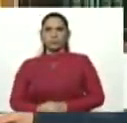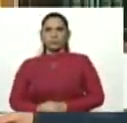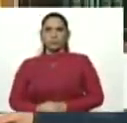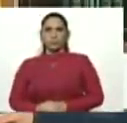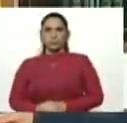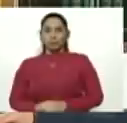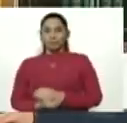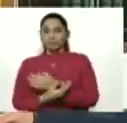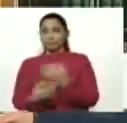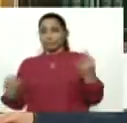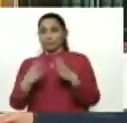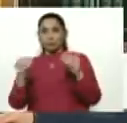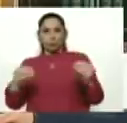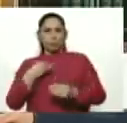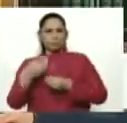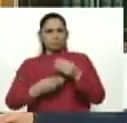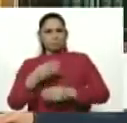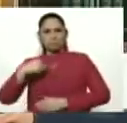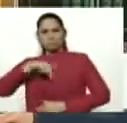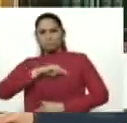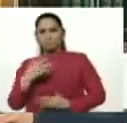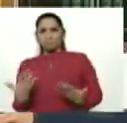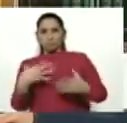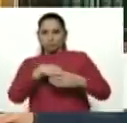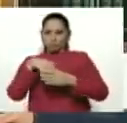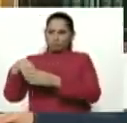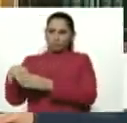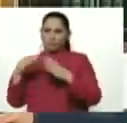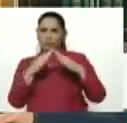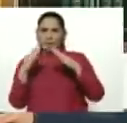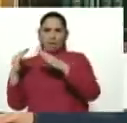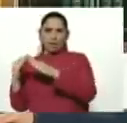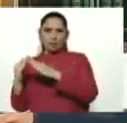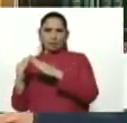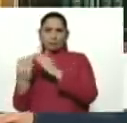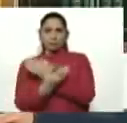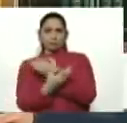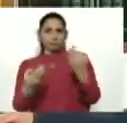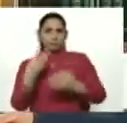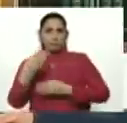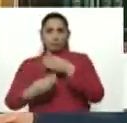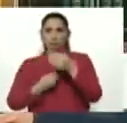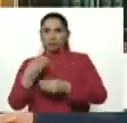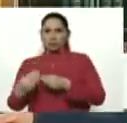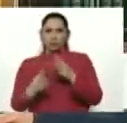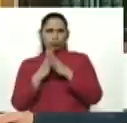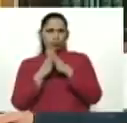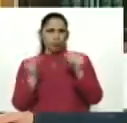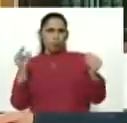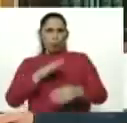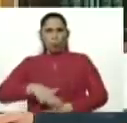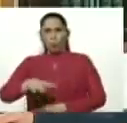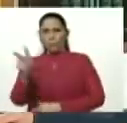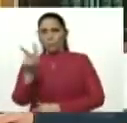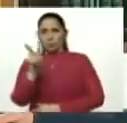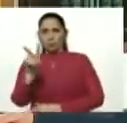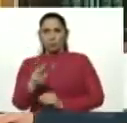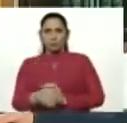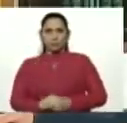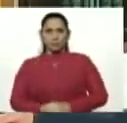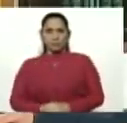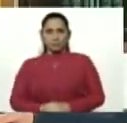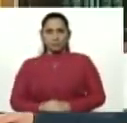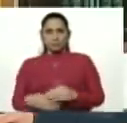fue correcto todo lo que hicimos, la cuarentena en el hogar, que fue correcto lo que hicieron todos los venezolanos y venezolanas.